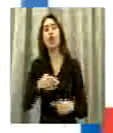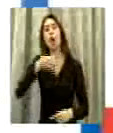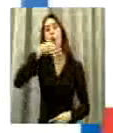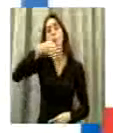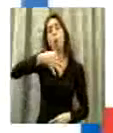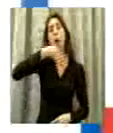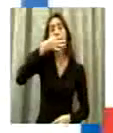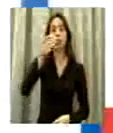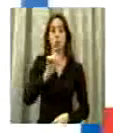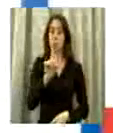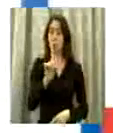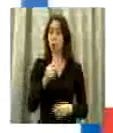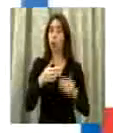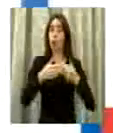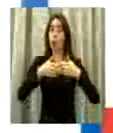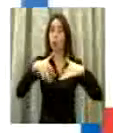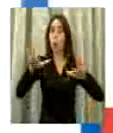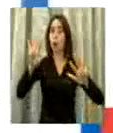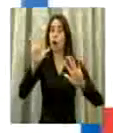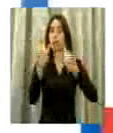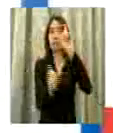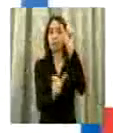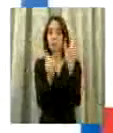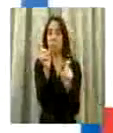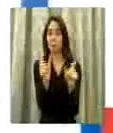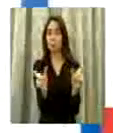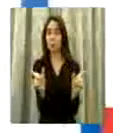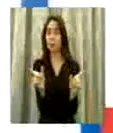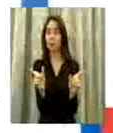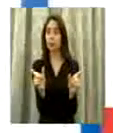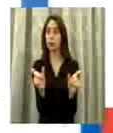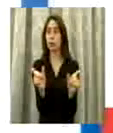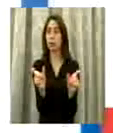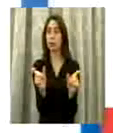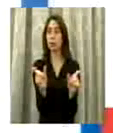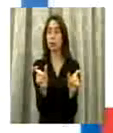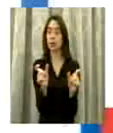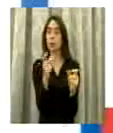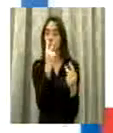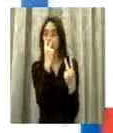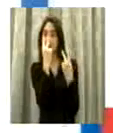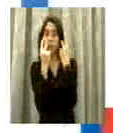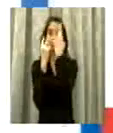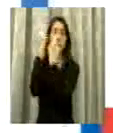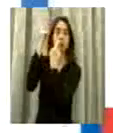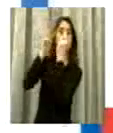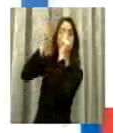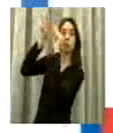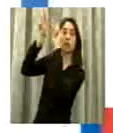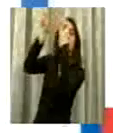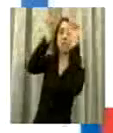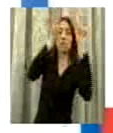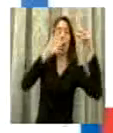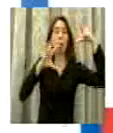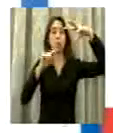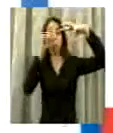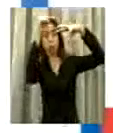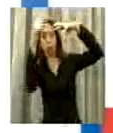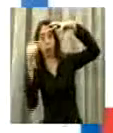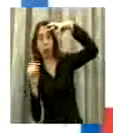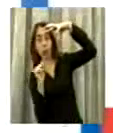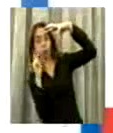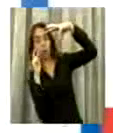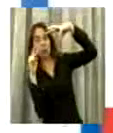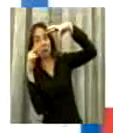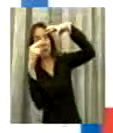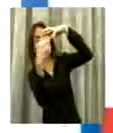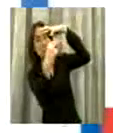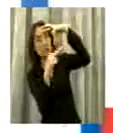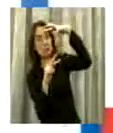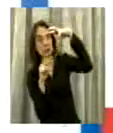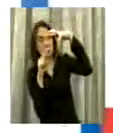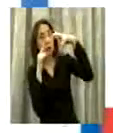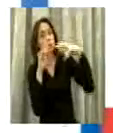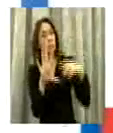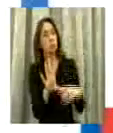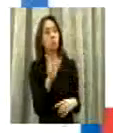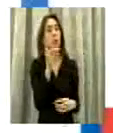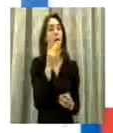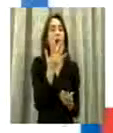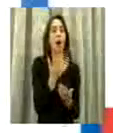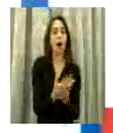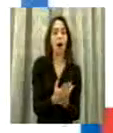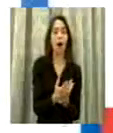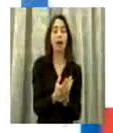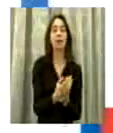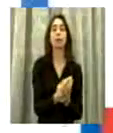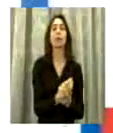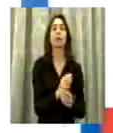cuento. Yo creo que cualquier persona que está mirando lo que pasa en el resto del mundo se da cuenta que hay